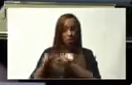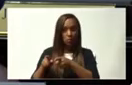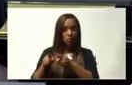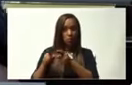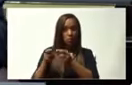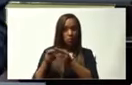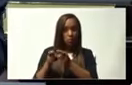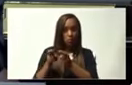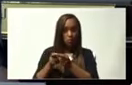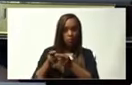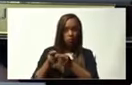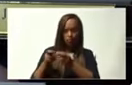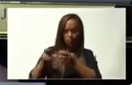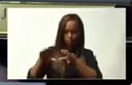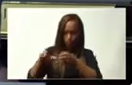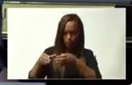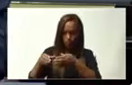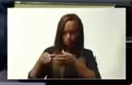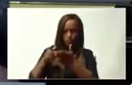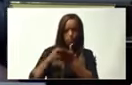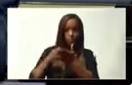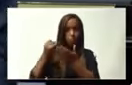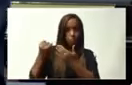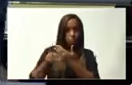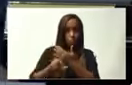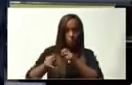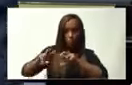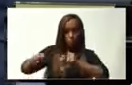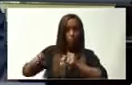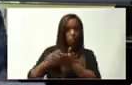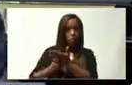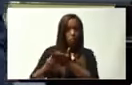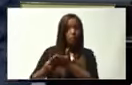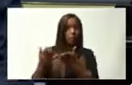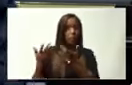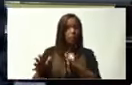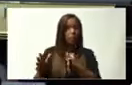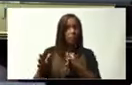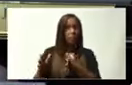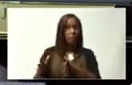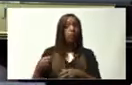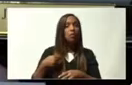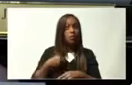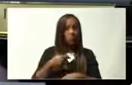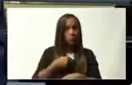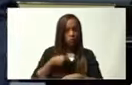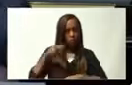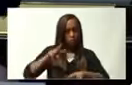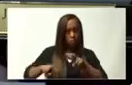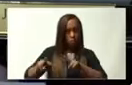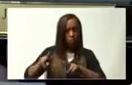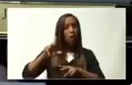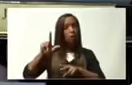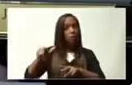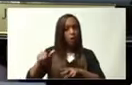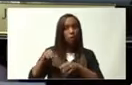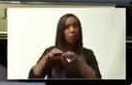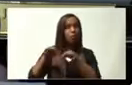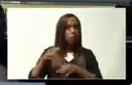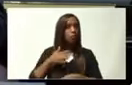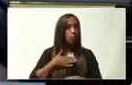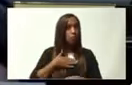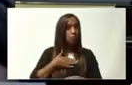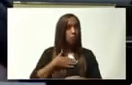una oportunidad que nos visitó, el cual siempre está dispuesto a dar explicaciones, y a la